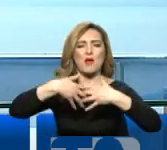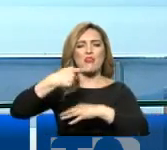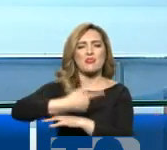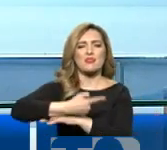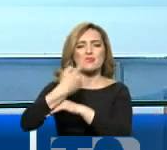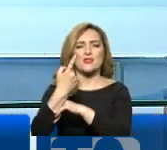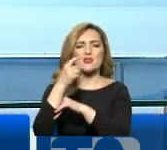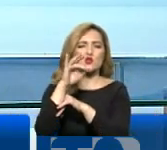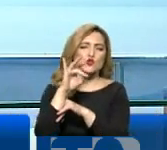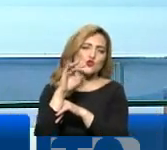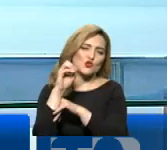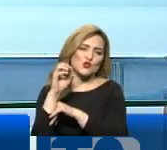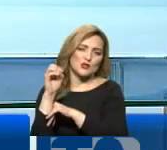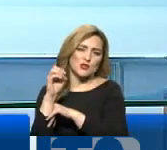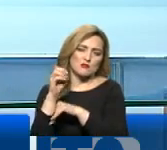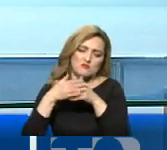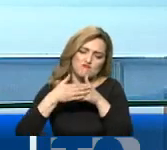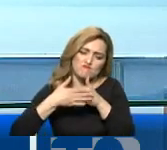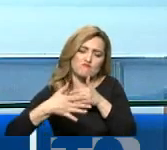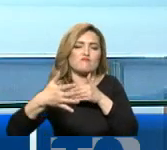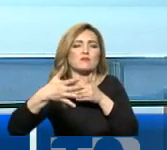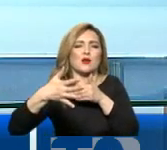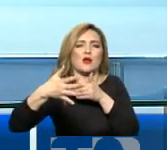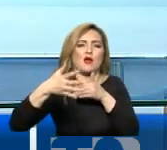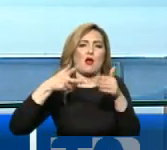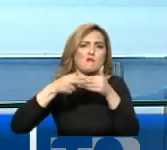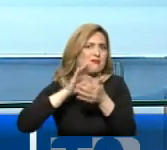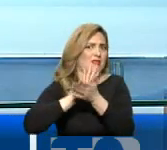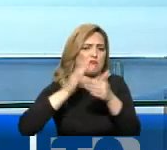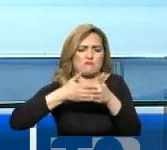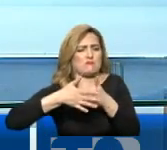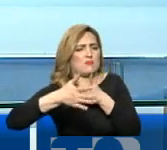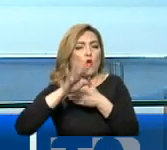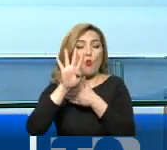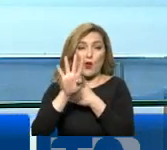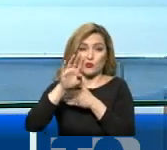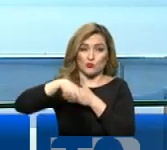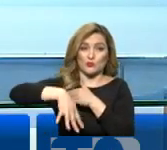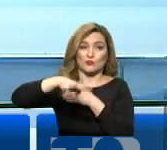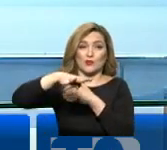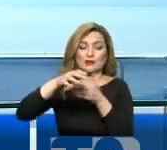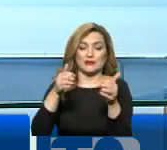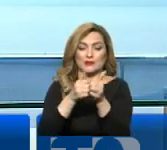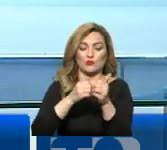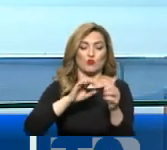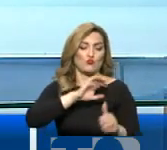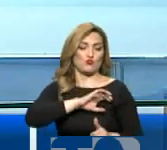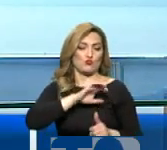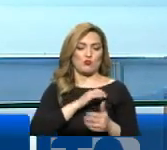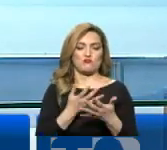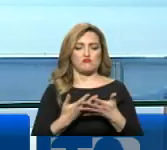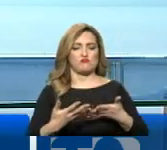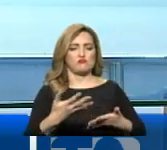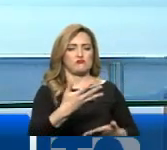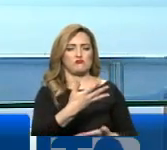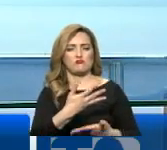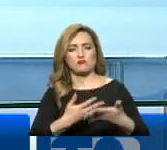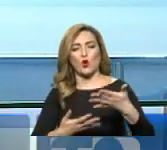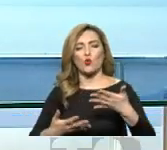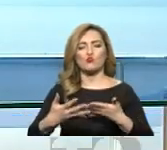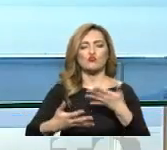ininterrumpida por los próximos 4 meses. Pero las máquinas adquiridas por el municipio tienen capacidad para procesar la